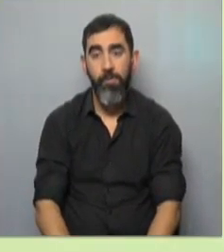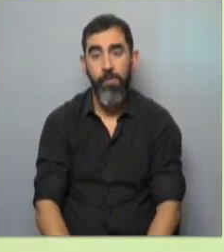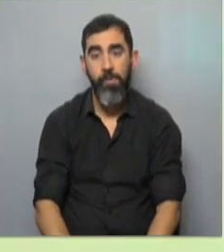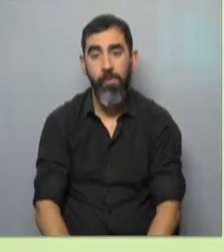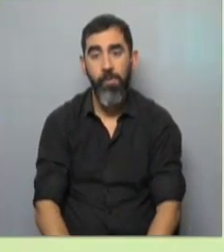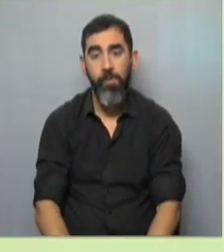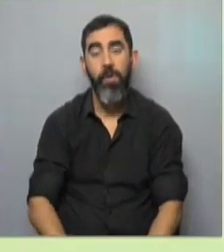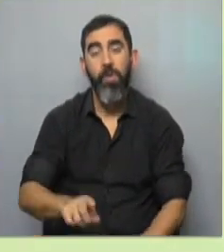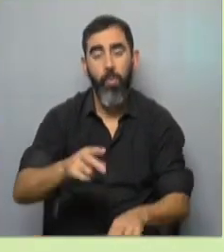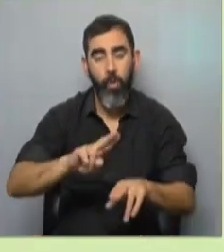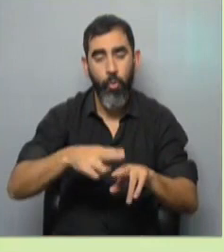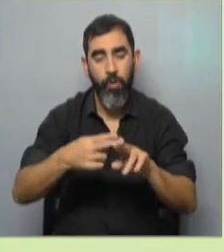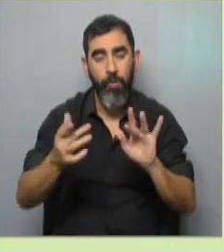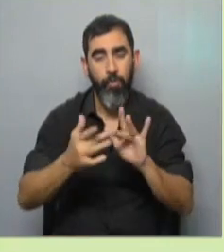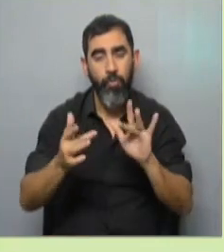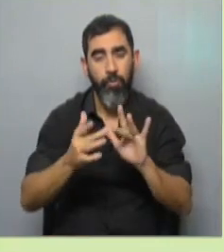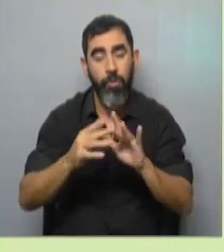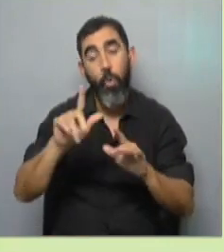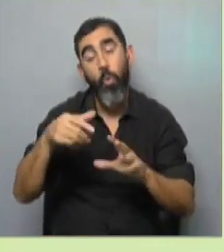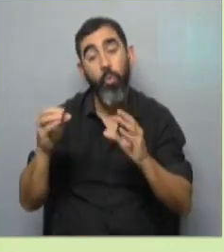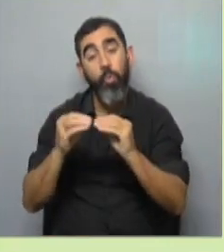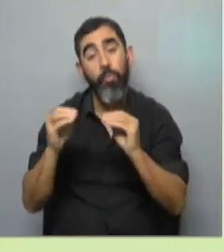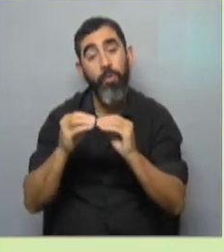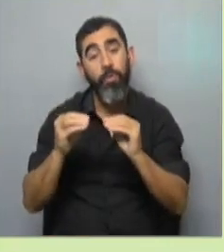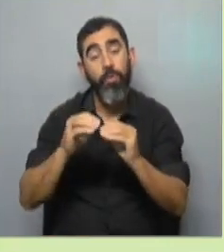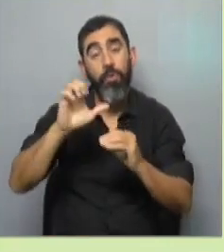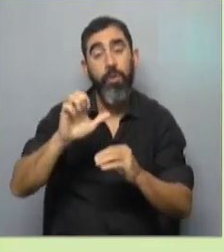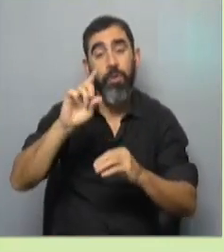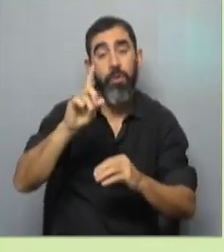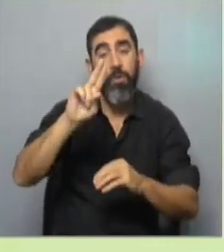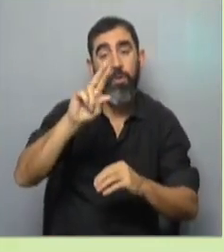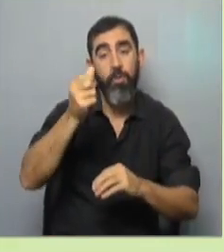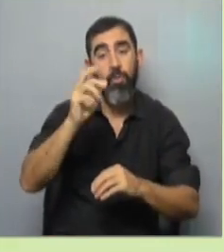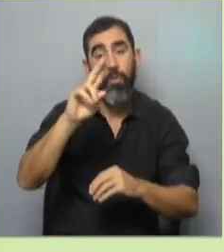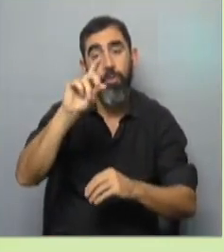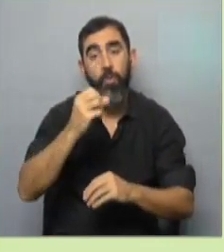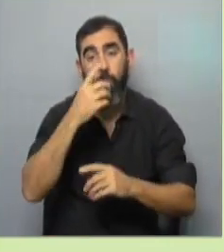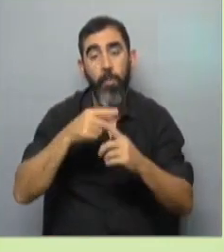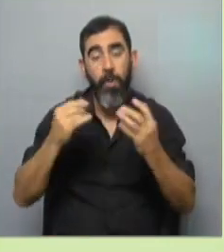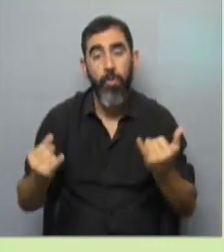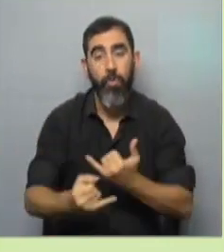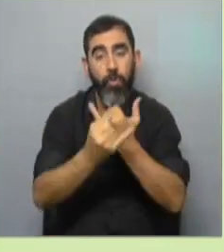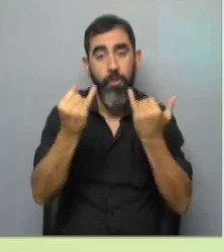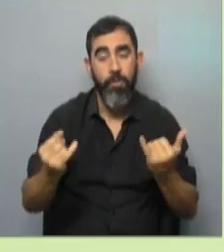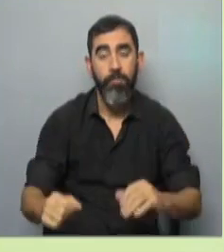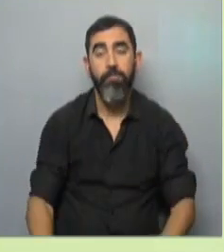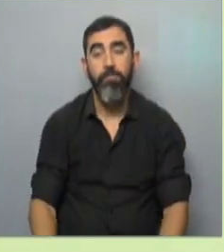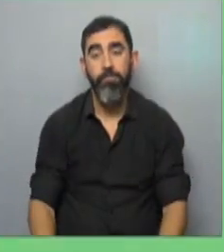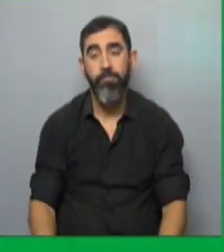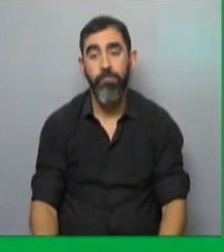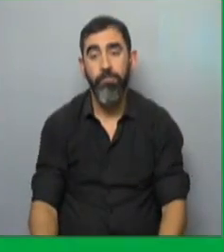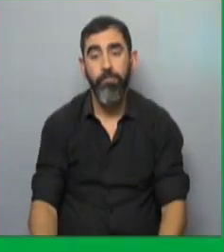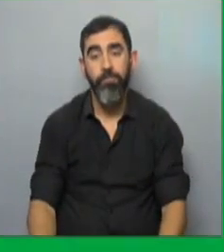Bien, Luca, volvemos contigo cuando lo dispongas. El otro móvil está a cargo de Eduardo Delgado. Buen mediodía para ti, Eduardo, también. Bienvenido,